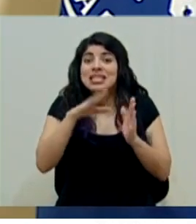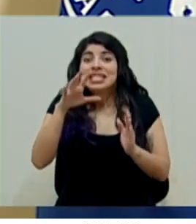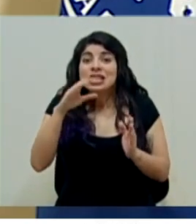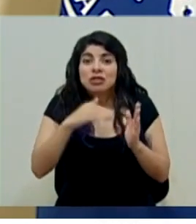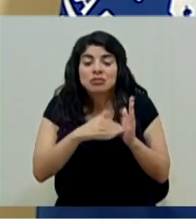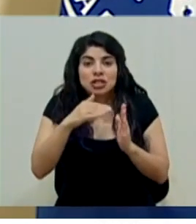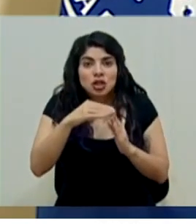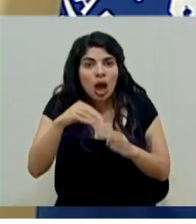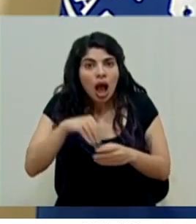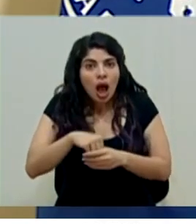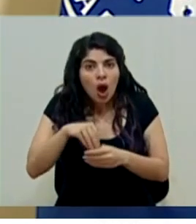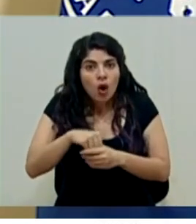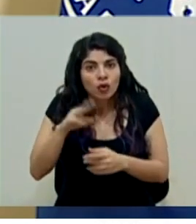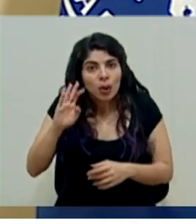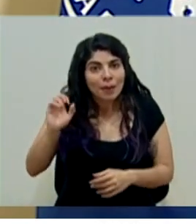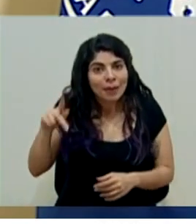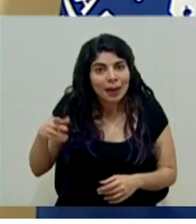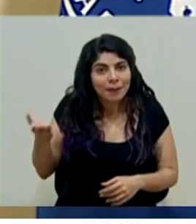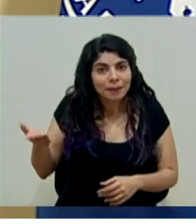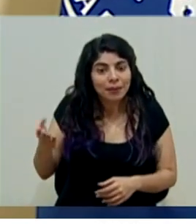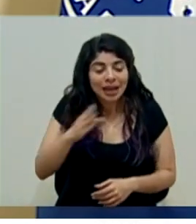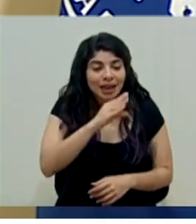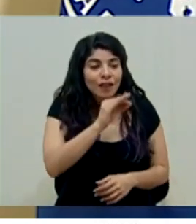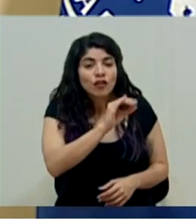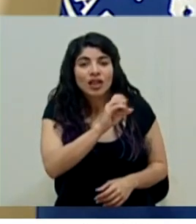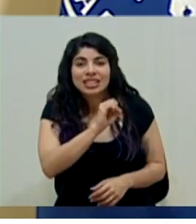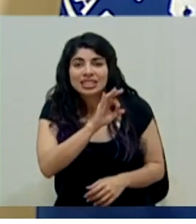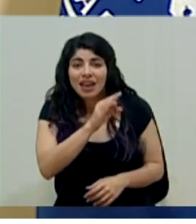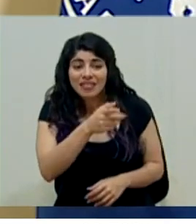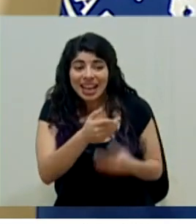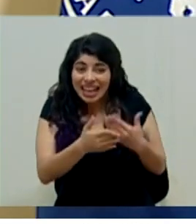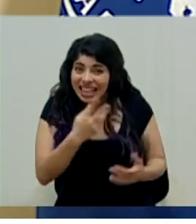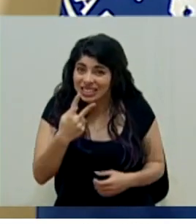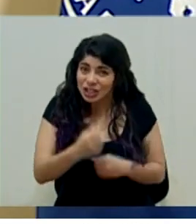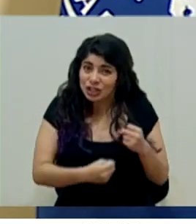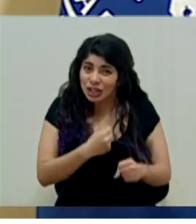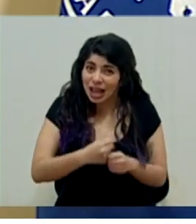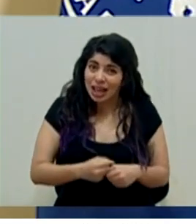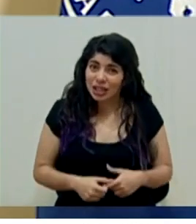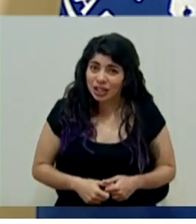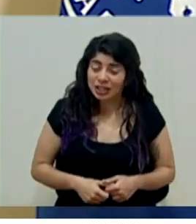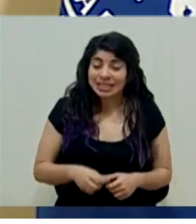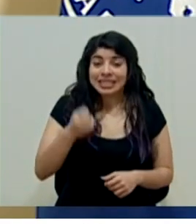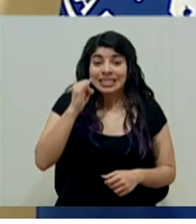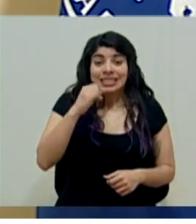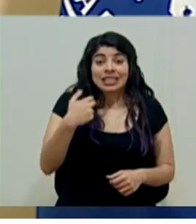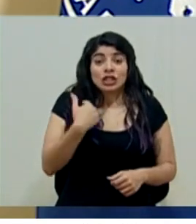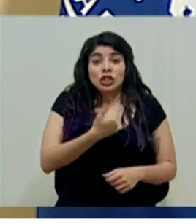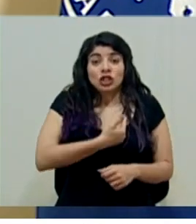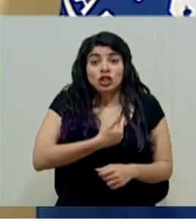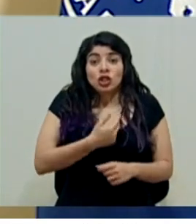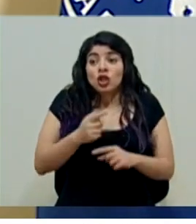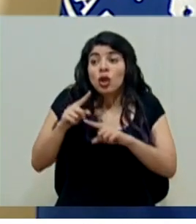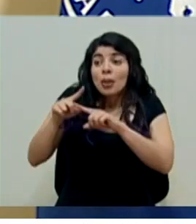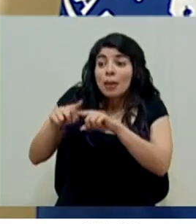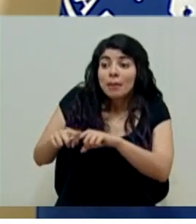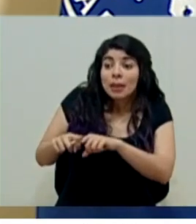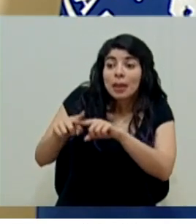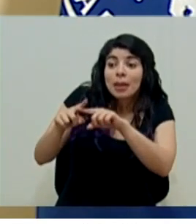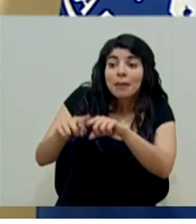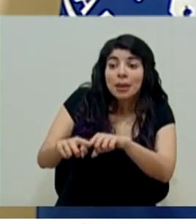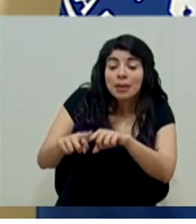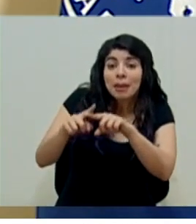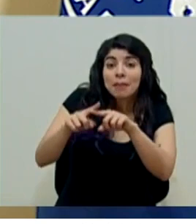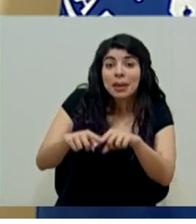ahorro al MEP y a FODESAF, casi 2 años. Si nosotros vamos a depender de cosas que trascienden